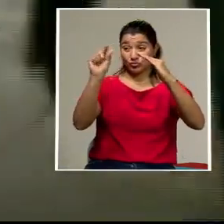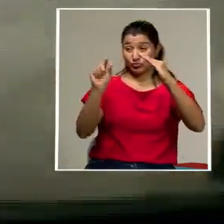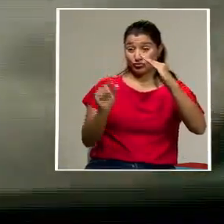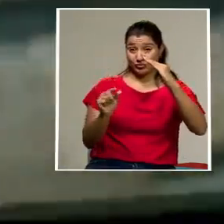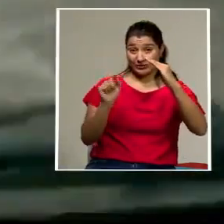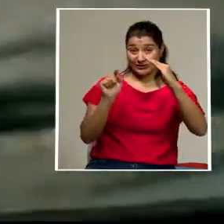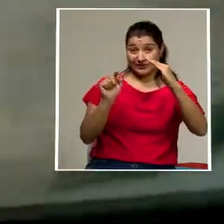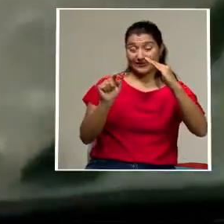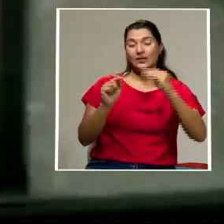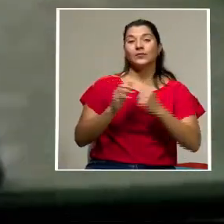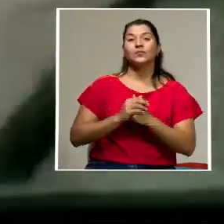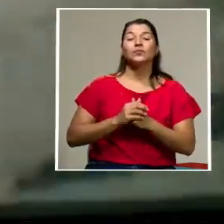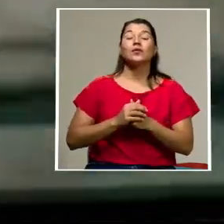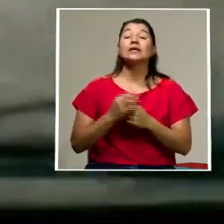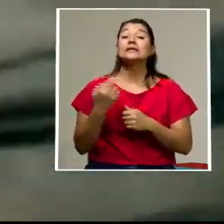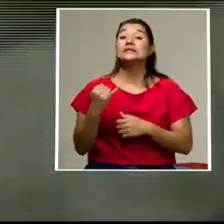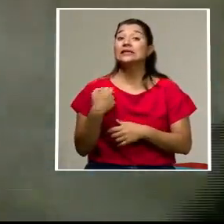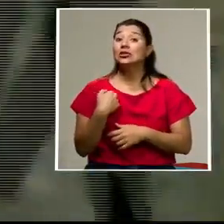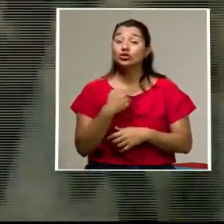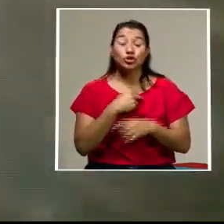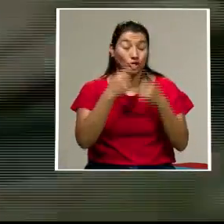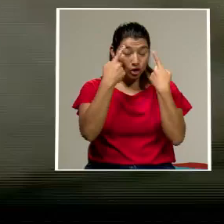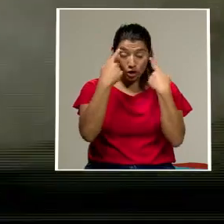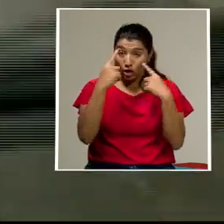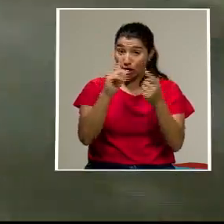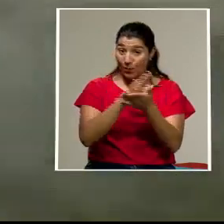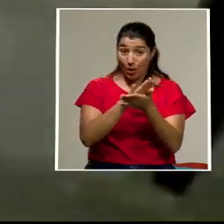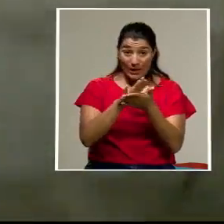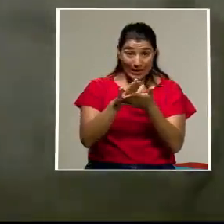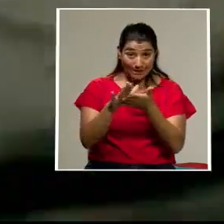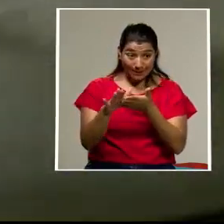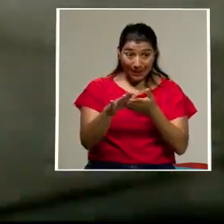Si nosotros no logramos limpiar esos tragantes, esos pozos,